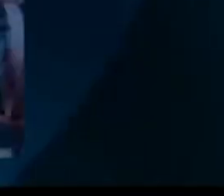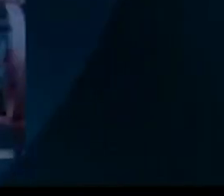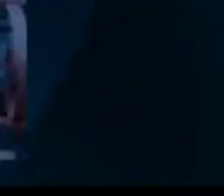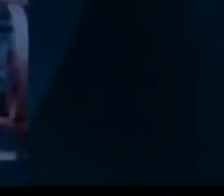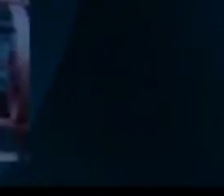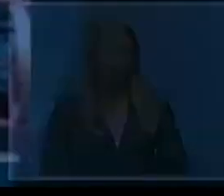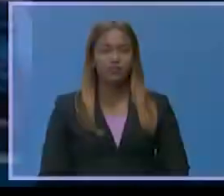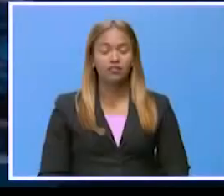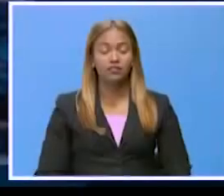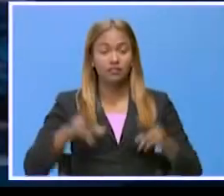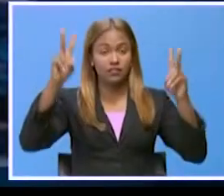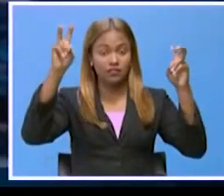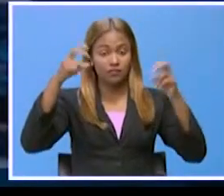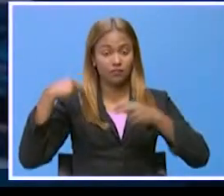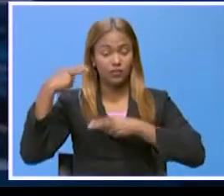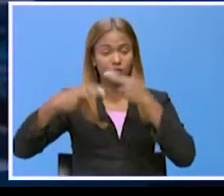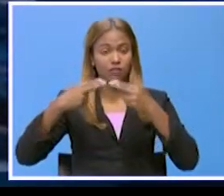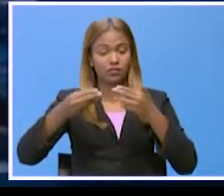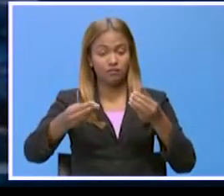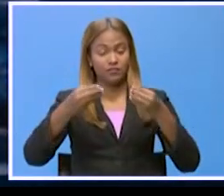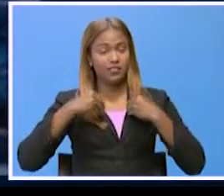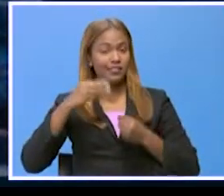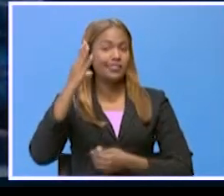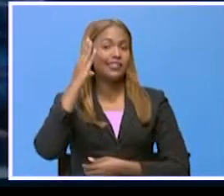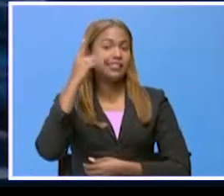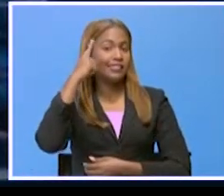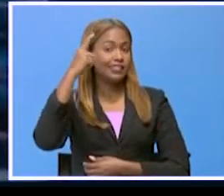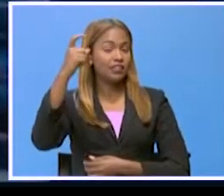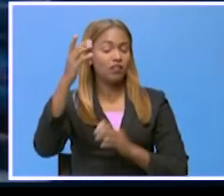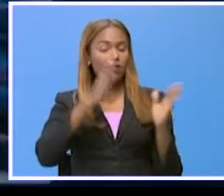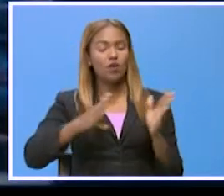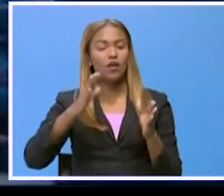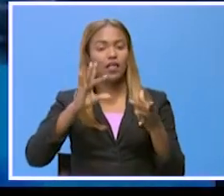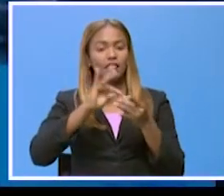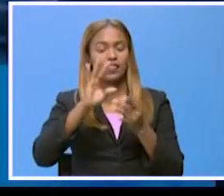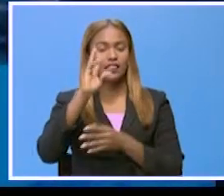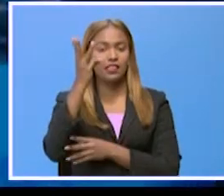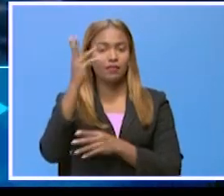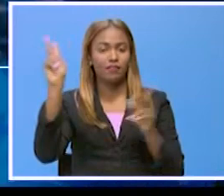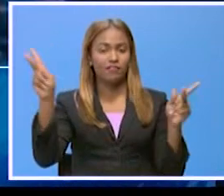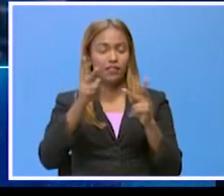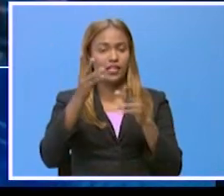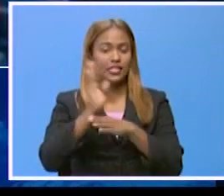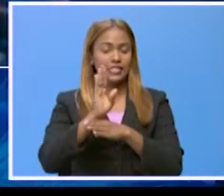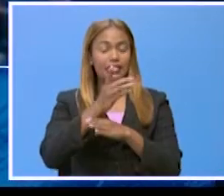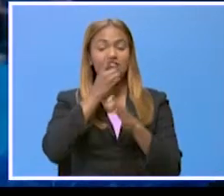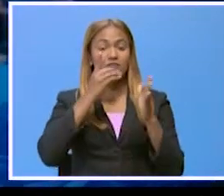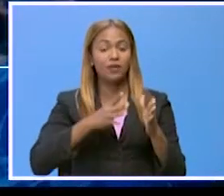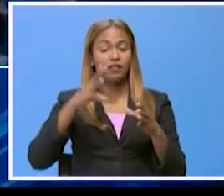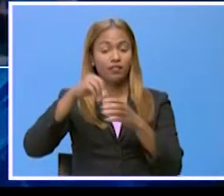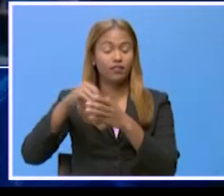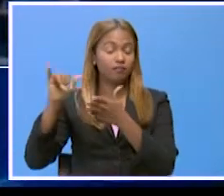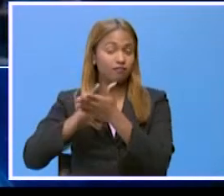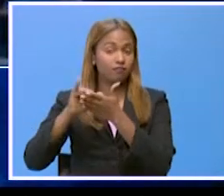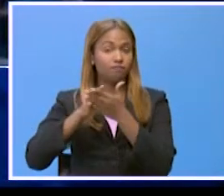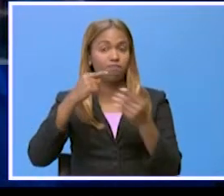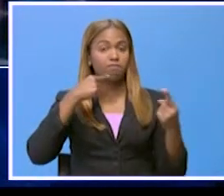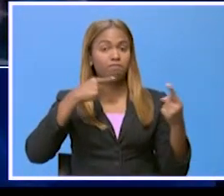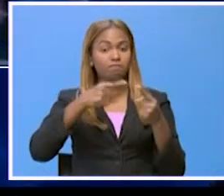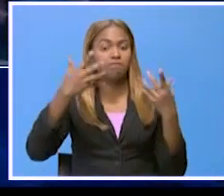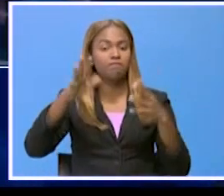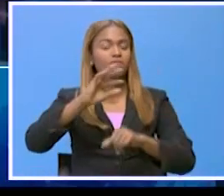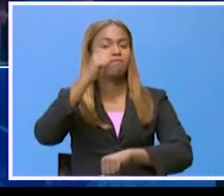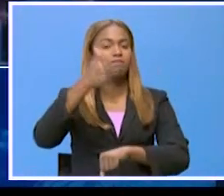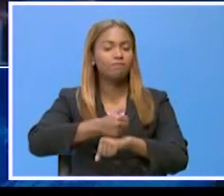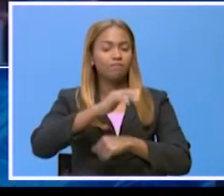bajo el eslogan historia que nos hacen soñar los organizadores de la décima edición del festival de cine dominicano en nueva york' anuncian oficialmente